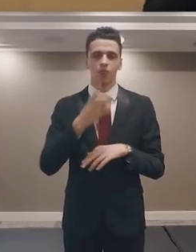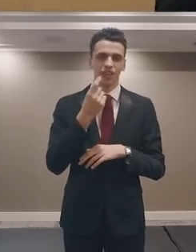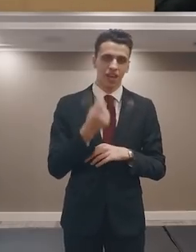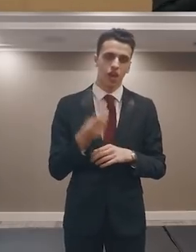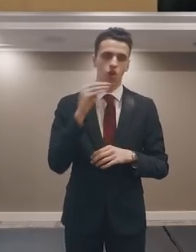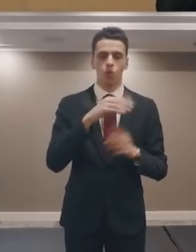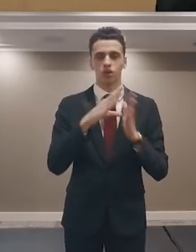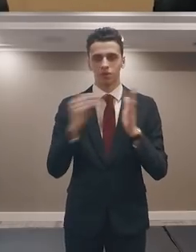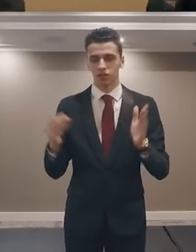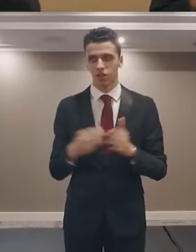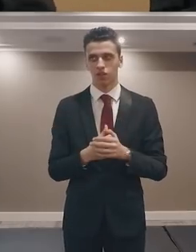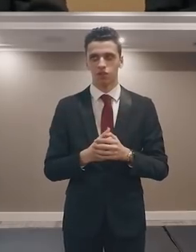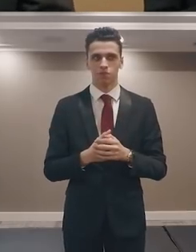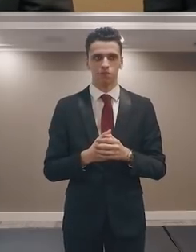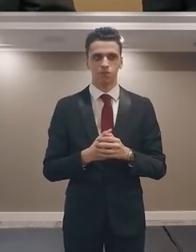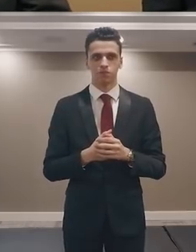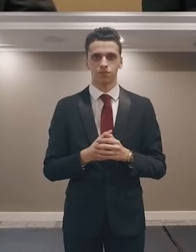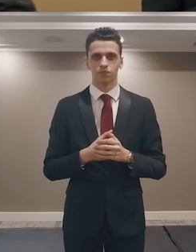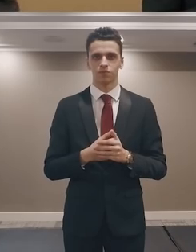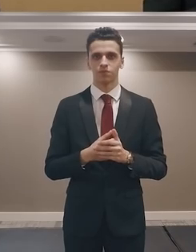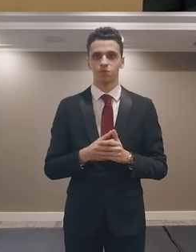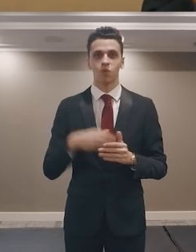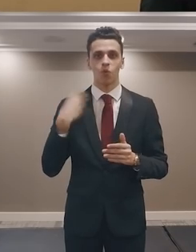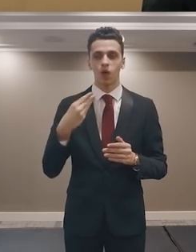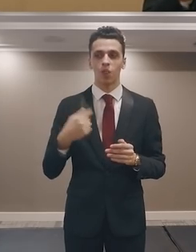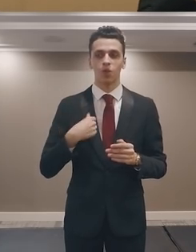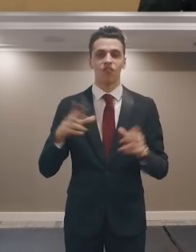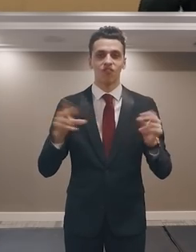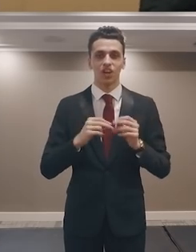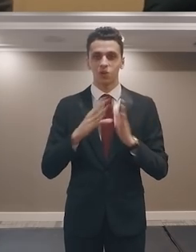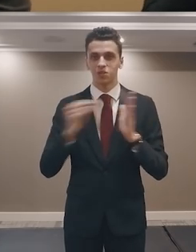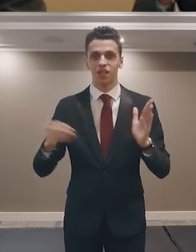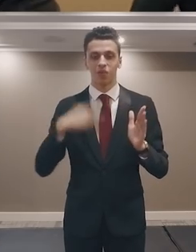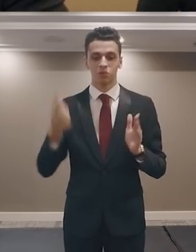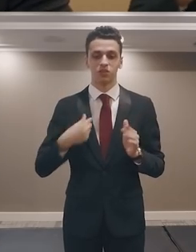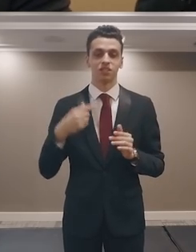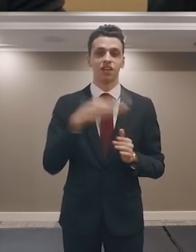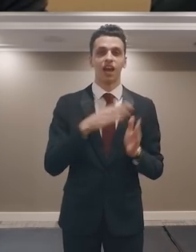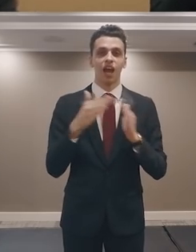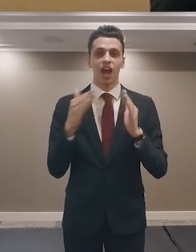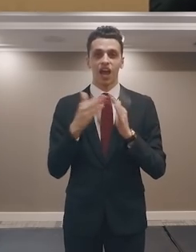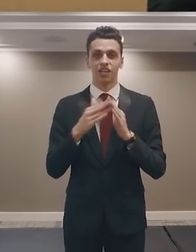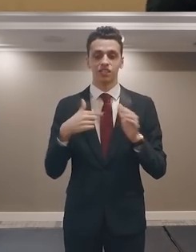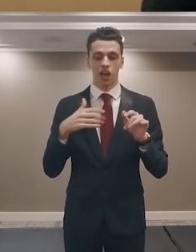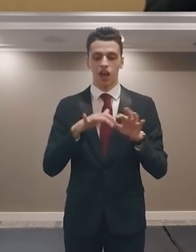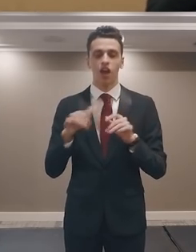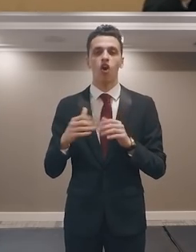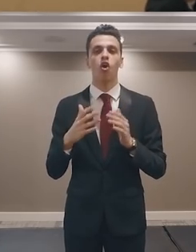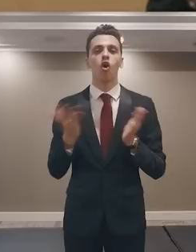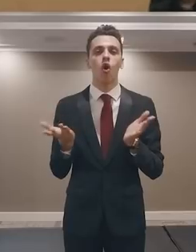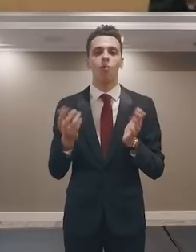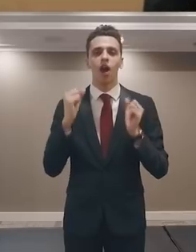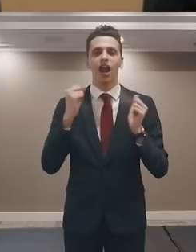pero aún así era de esas personas que cuando acababa llegaba la noche a mi ordenador ponía en google cómo ganar dinero cómo ganar dinero por internet alguien lo ha hecho